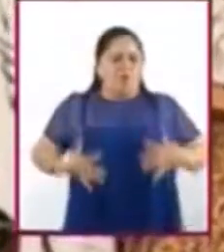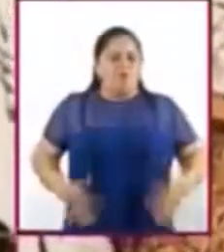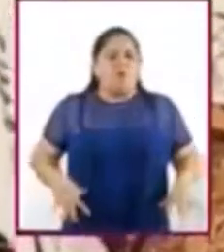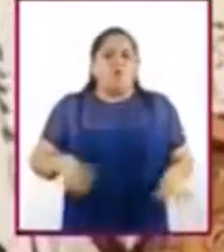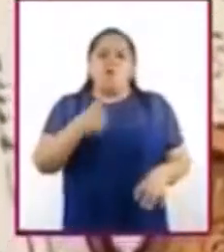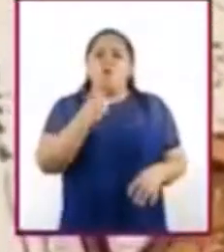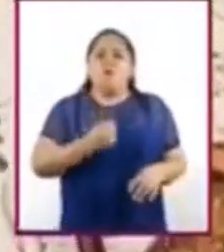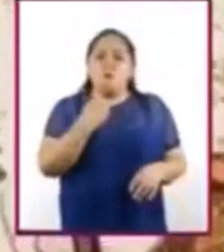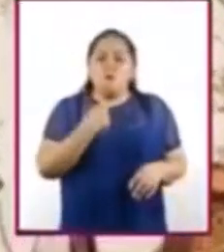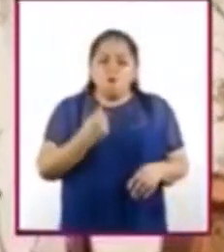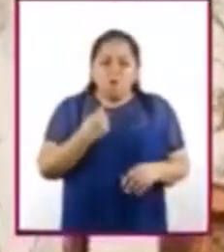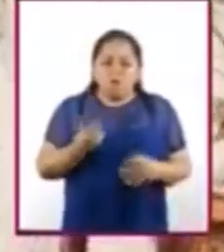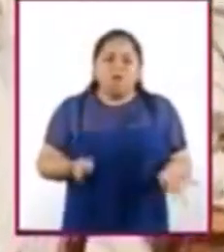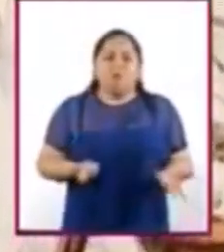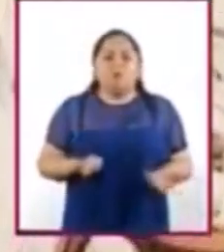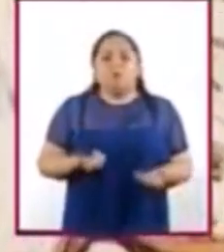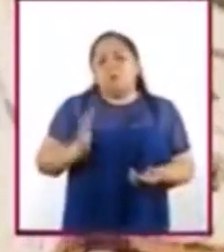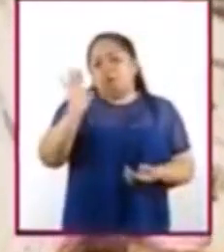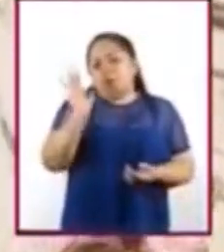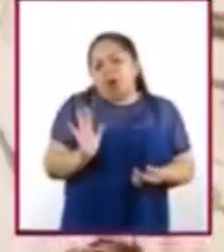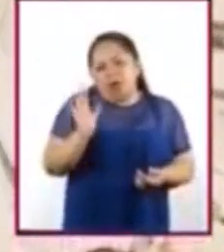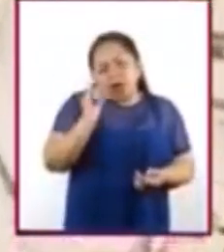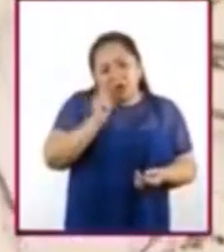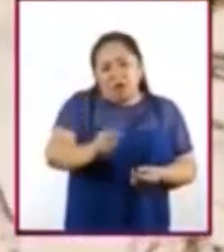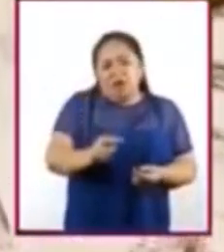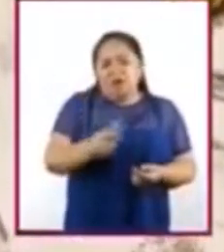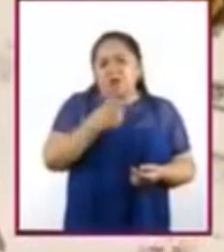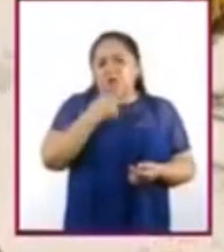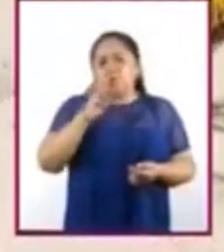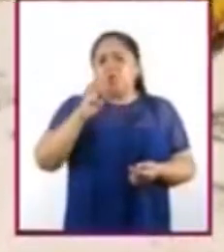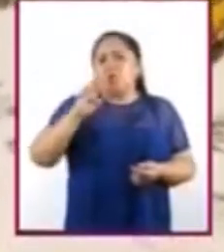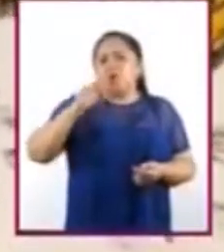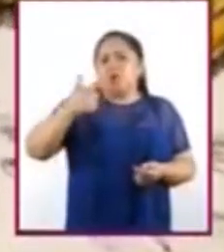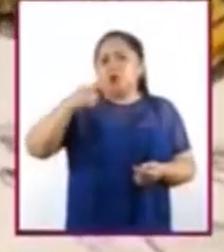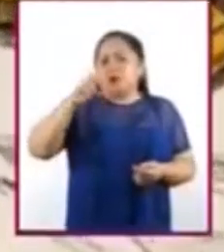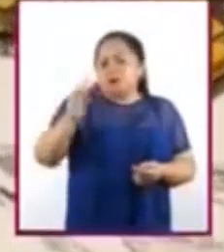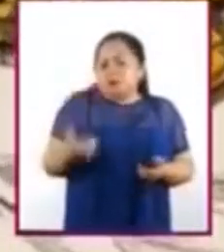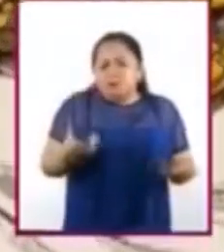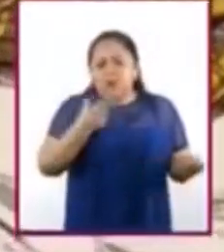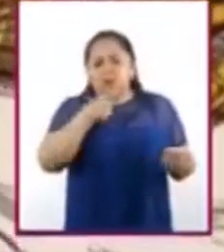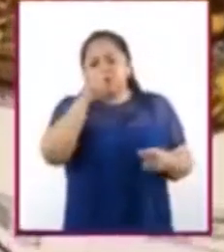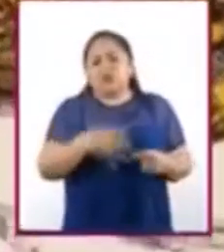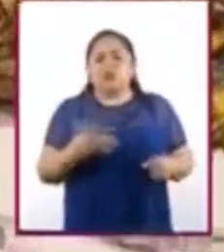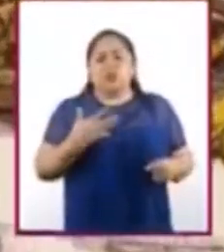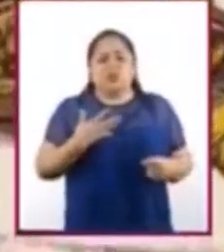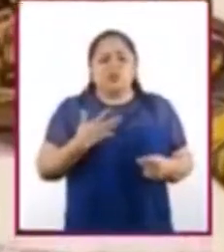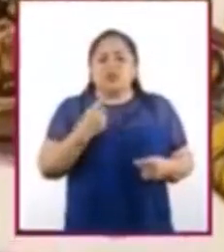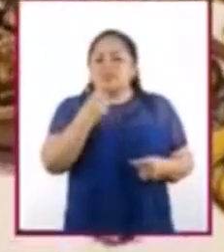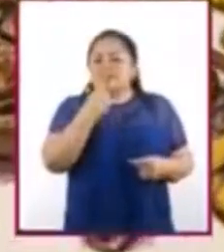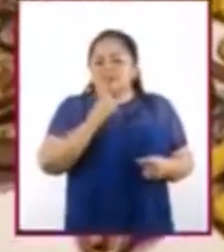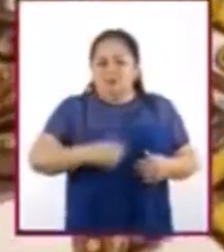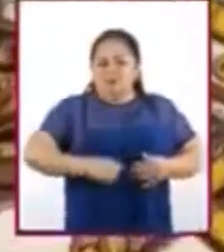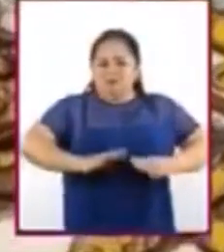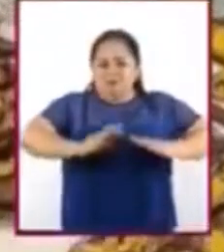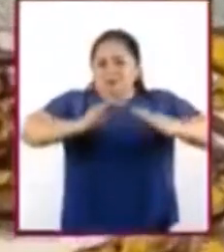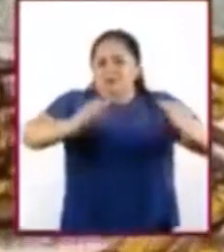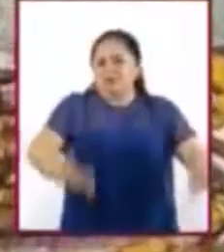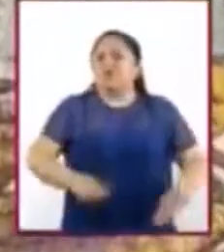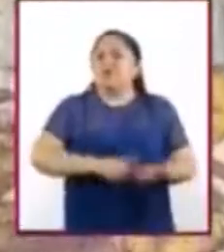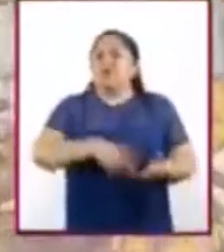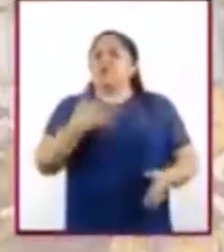vestido de rojo, que parecería ser un burgués, que tiene un amplio vientre y que está